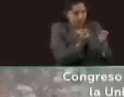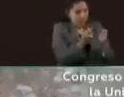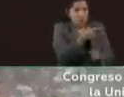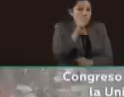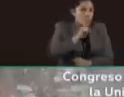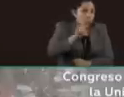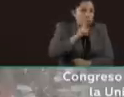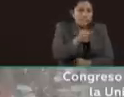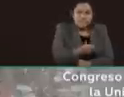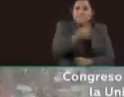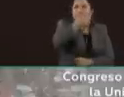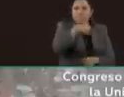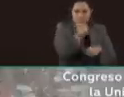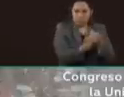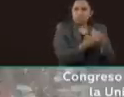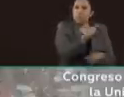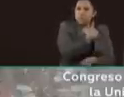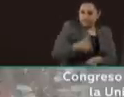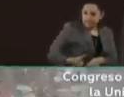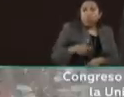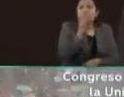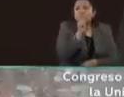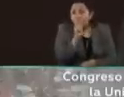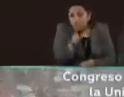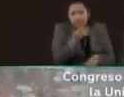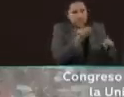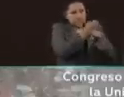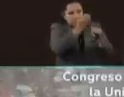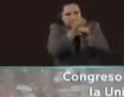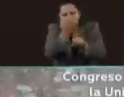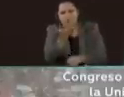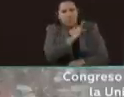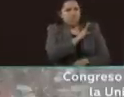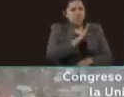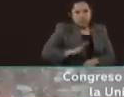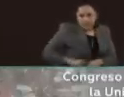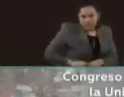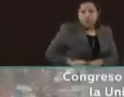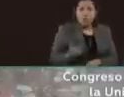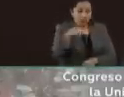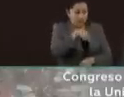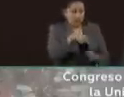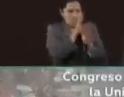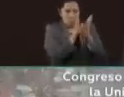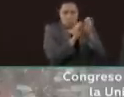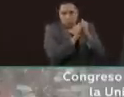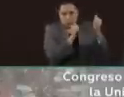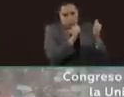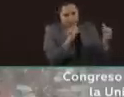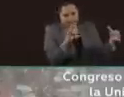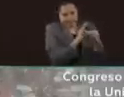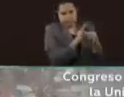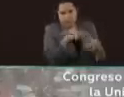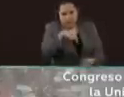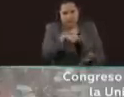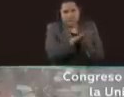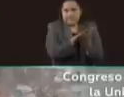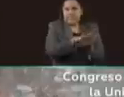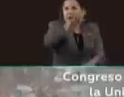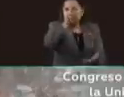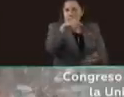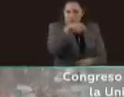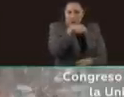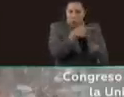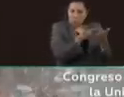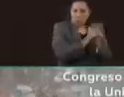mayoría de los gobiernos locales, municipales y la mayoría constitucional en este Congreso. La respuesta es simple, porque